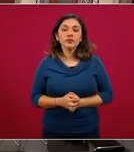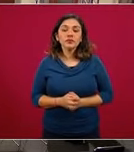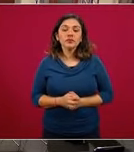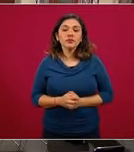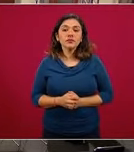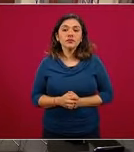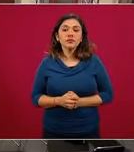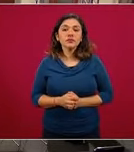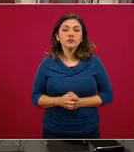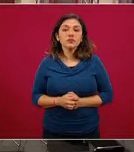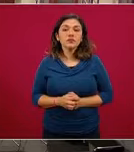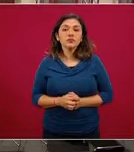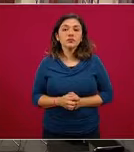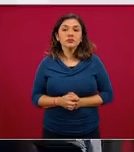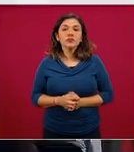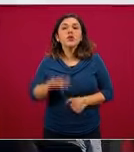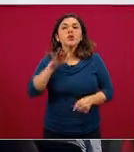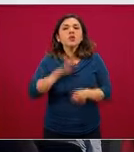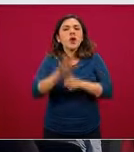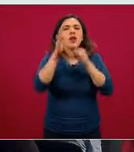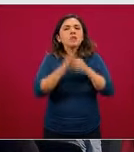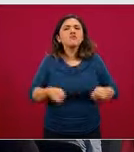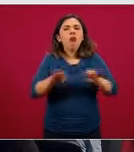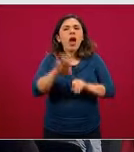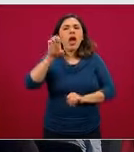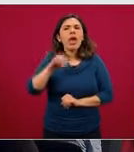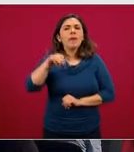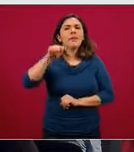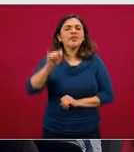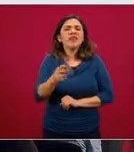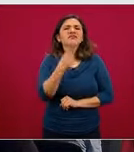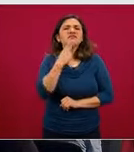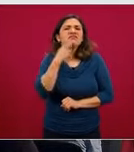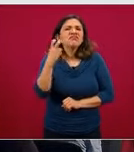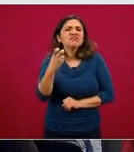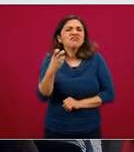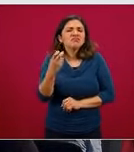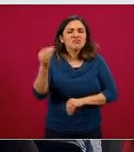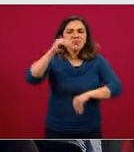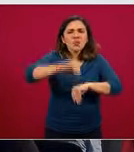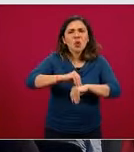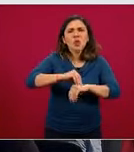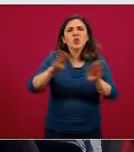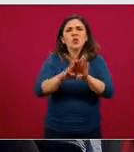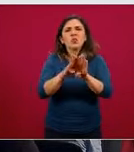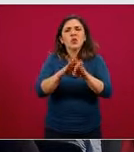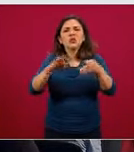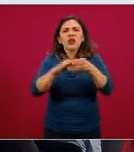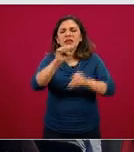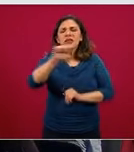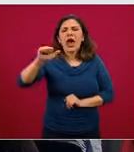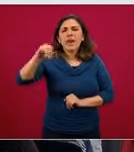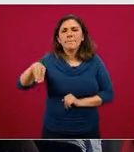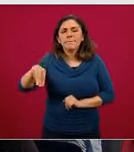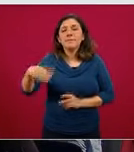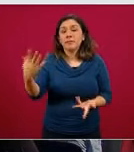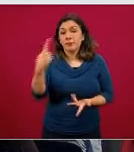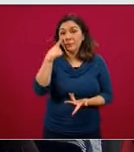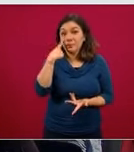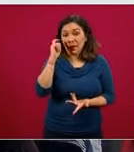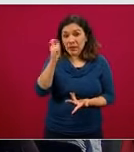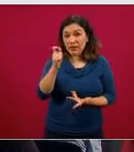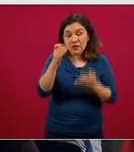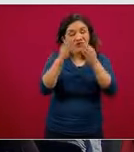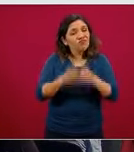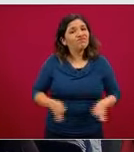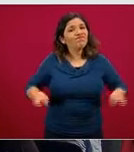¿Cuáles son los principios fundamentales de los MTs y su extensión a los SAM? Estándares